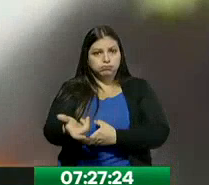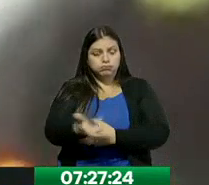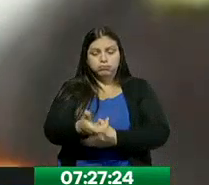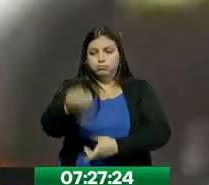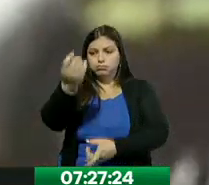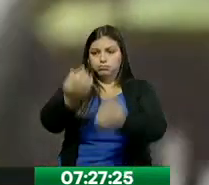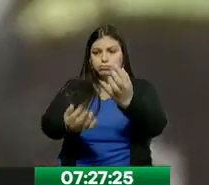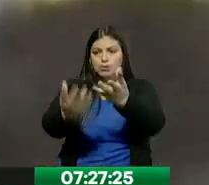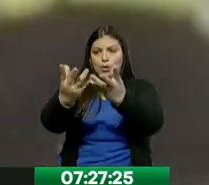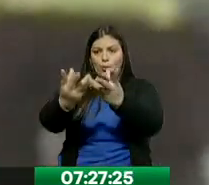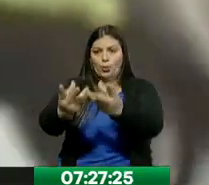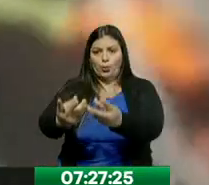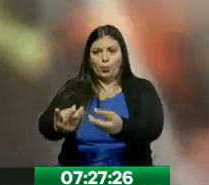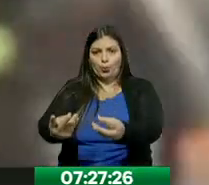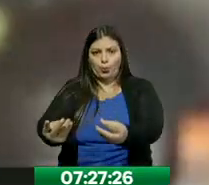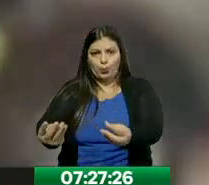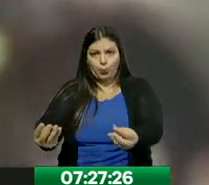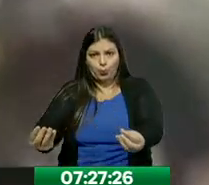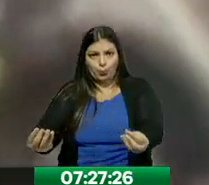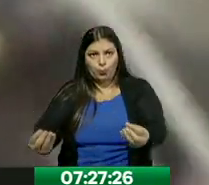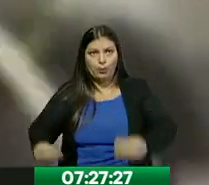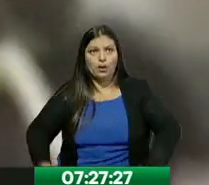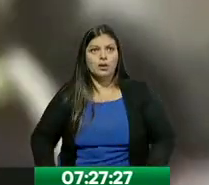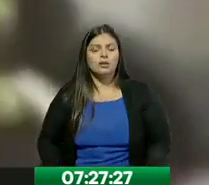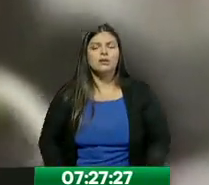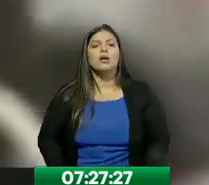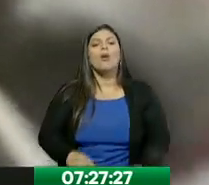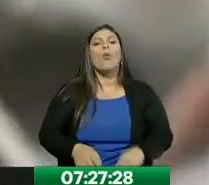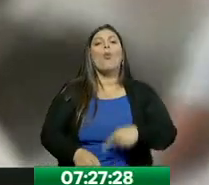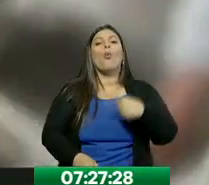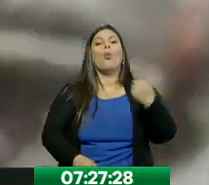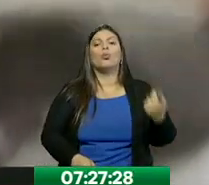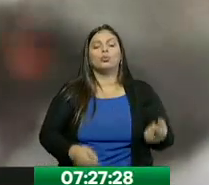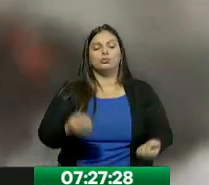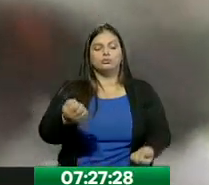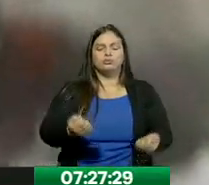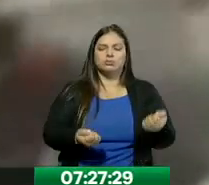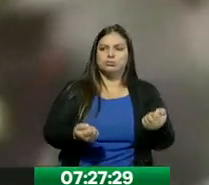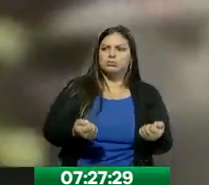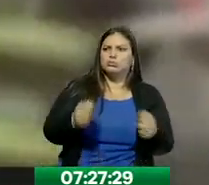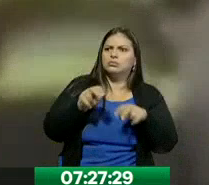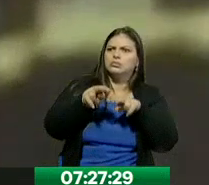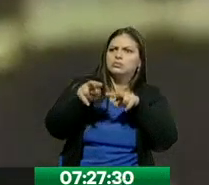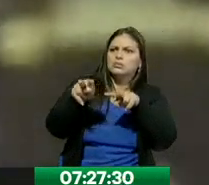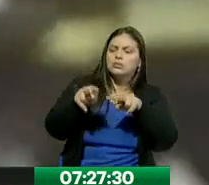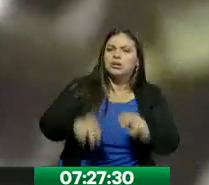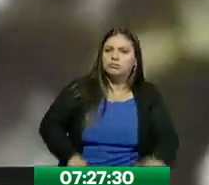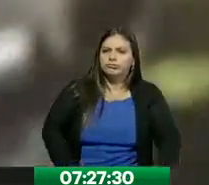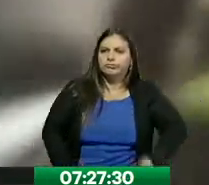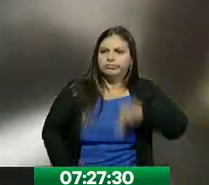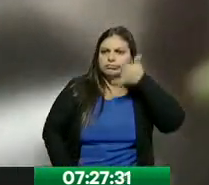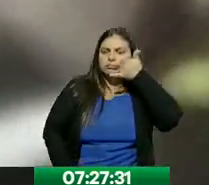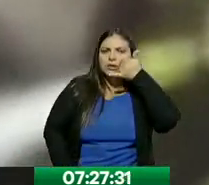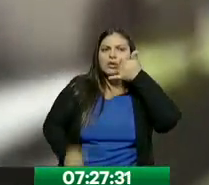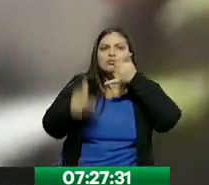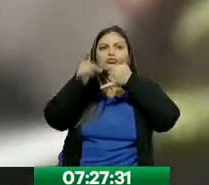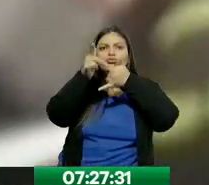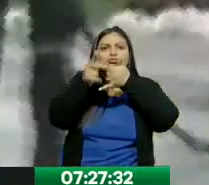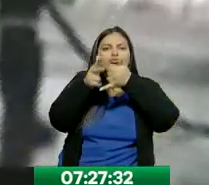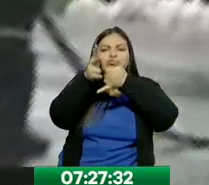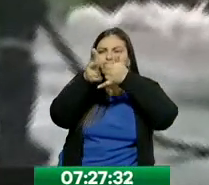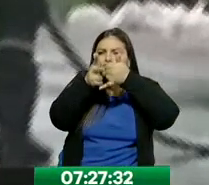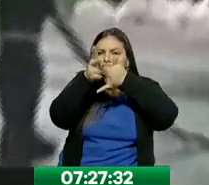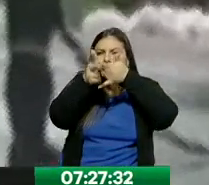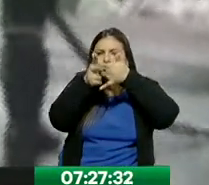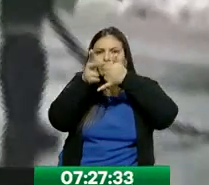por ciudadanos que circulaban en sus automotores en el momento del incidente, provocando congestionamiento. No